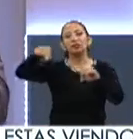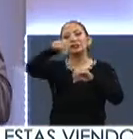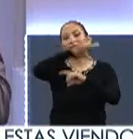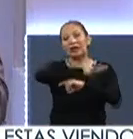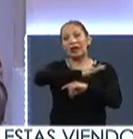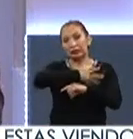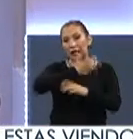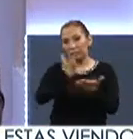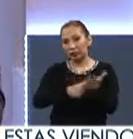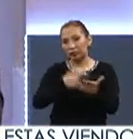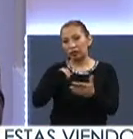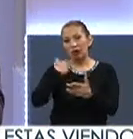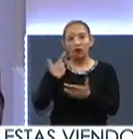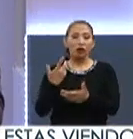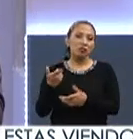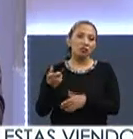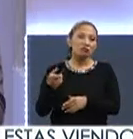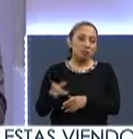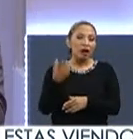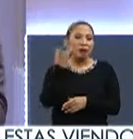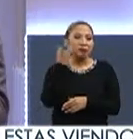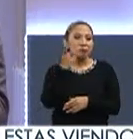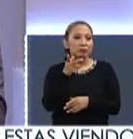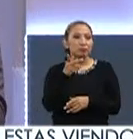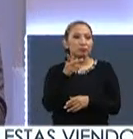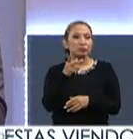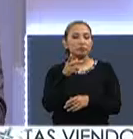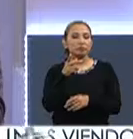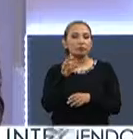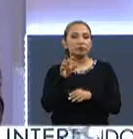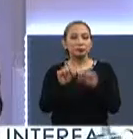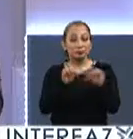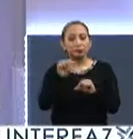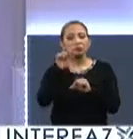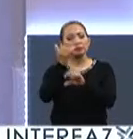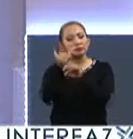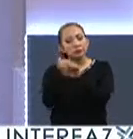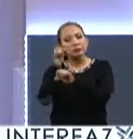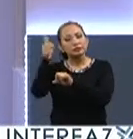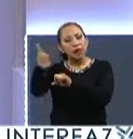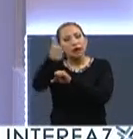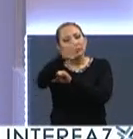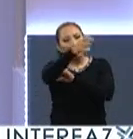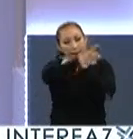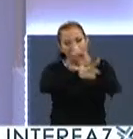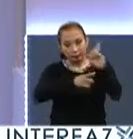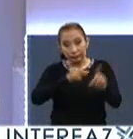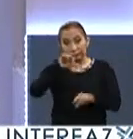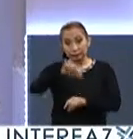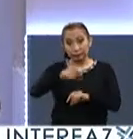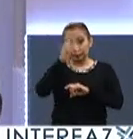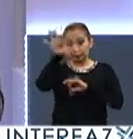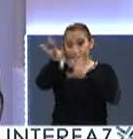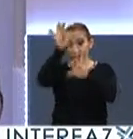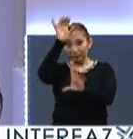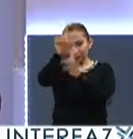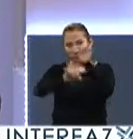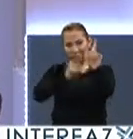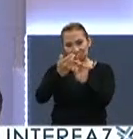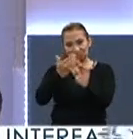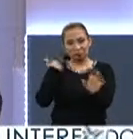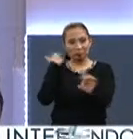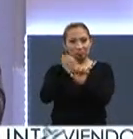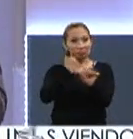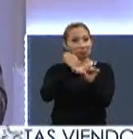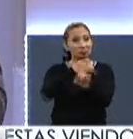ellos tienen en la institución. Vamos a ir investigando cada uno de ellos. Hoy un deporte que muchos